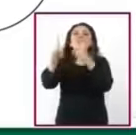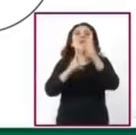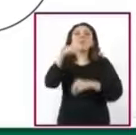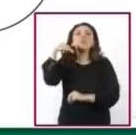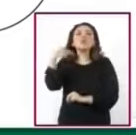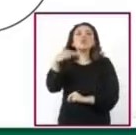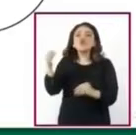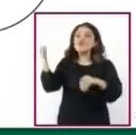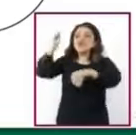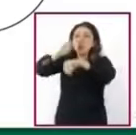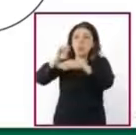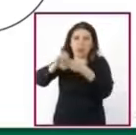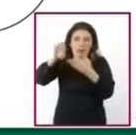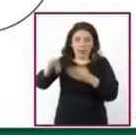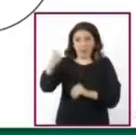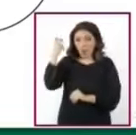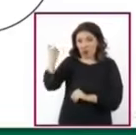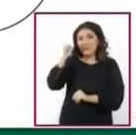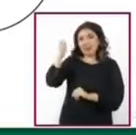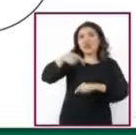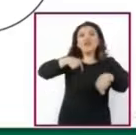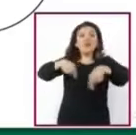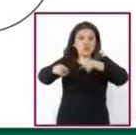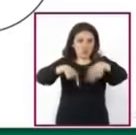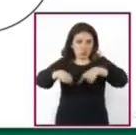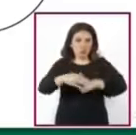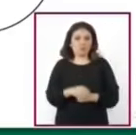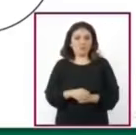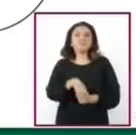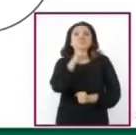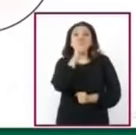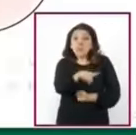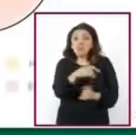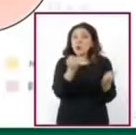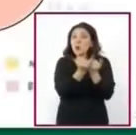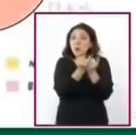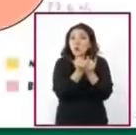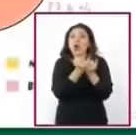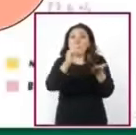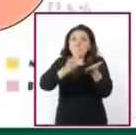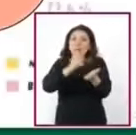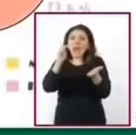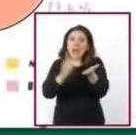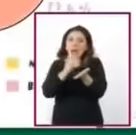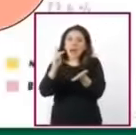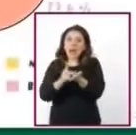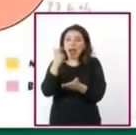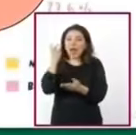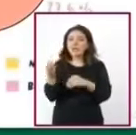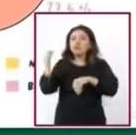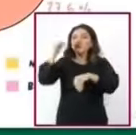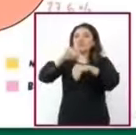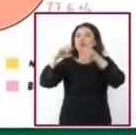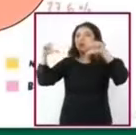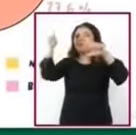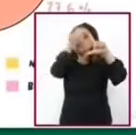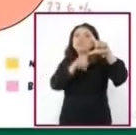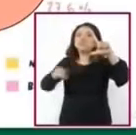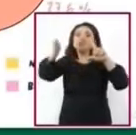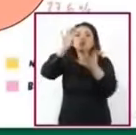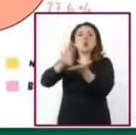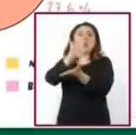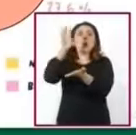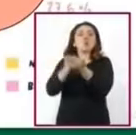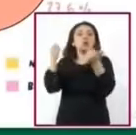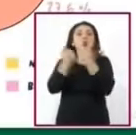le corresponde, en este caso, el fútbol. Repitiendo estos datos, se construye la gráfica